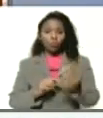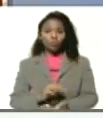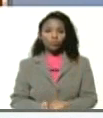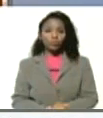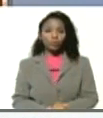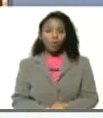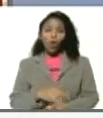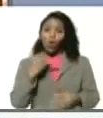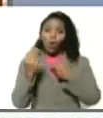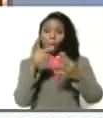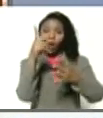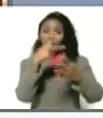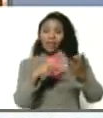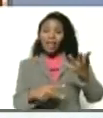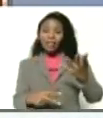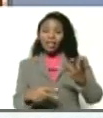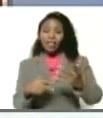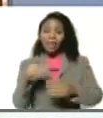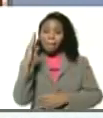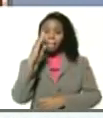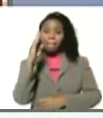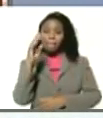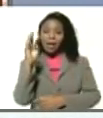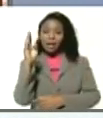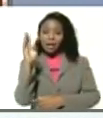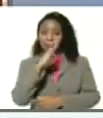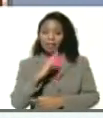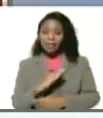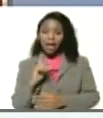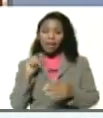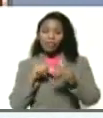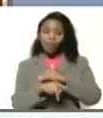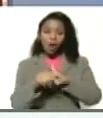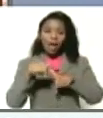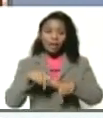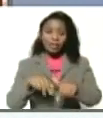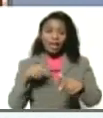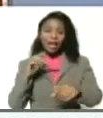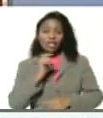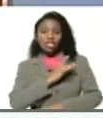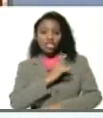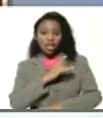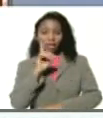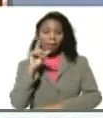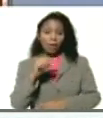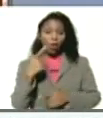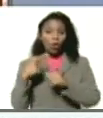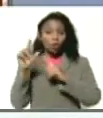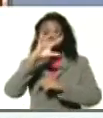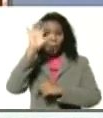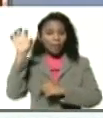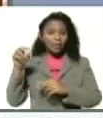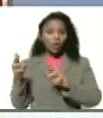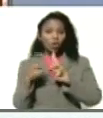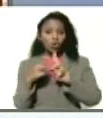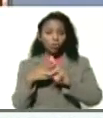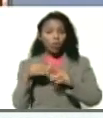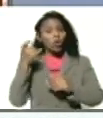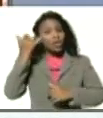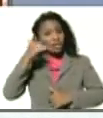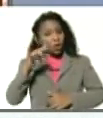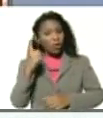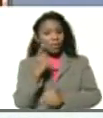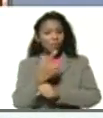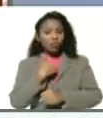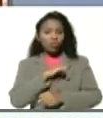como la variante brasilera entró también en chile entre otros países que conocemos creo que debemos nosotros